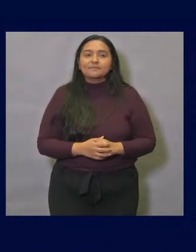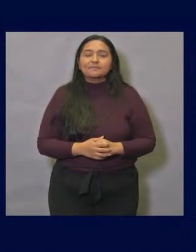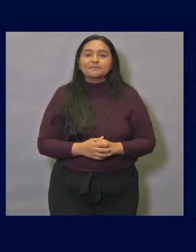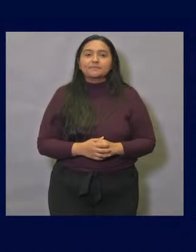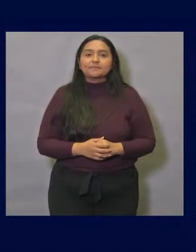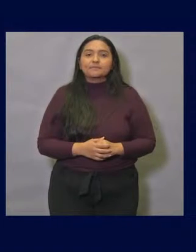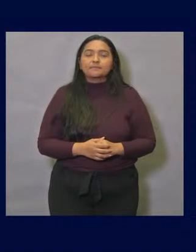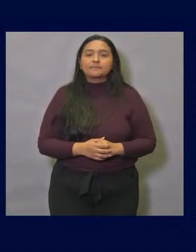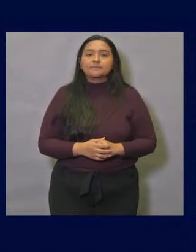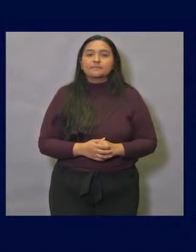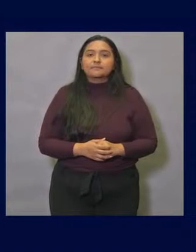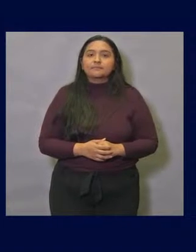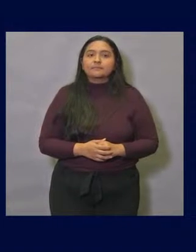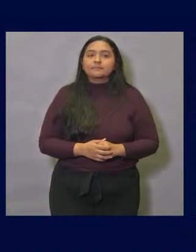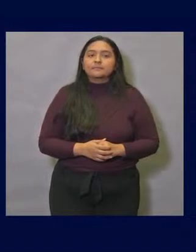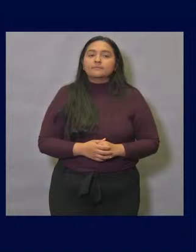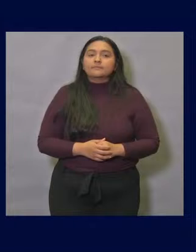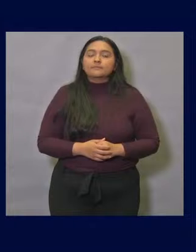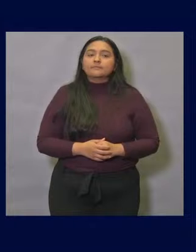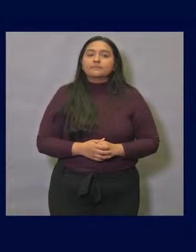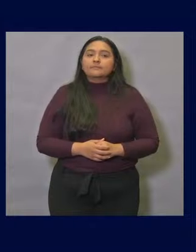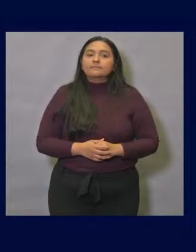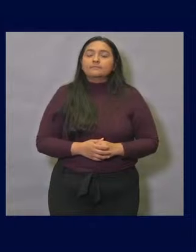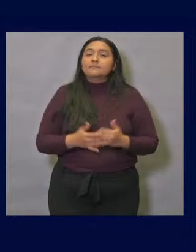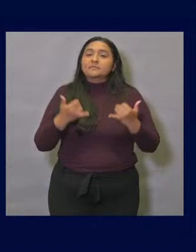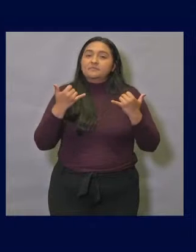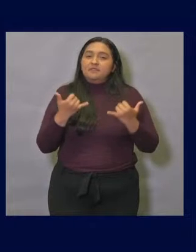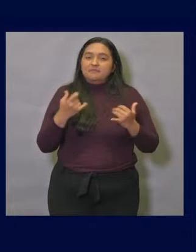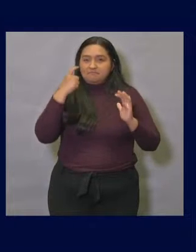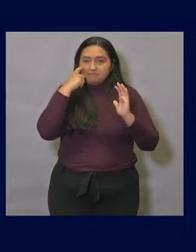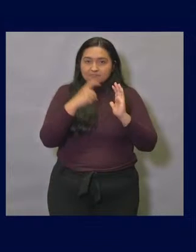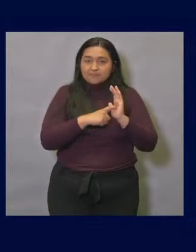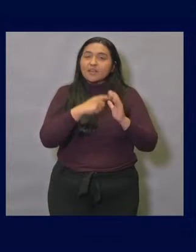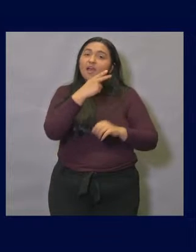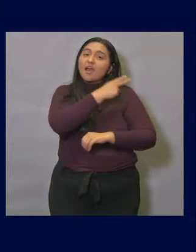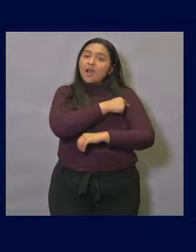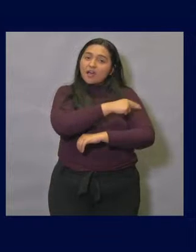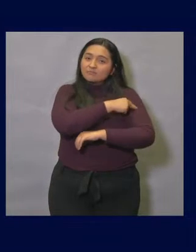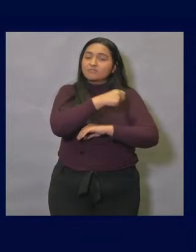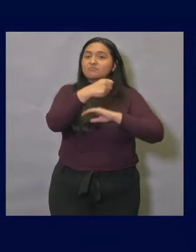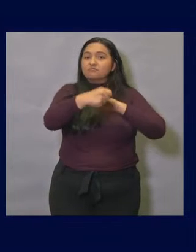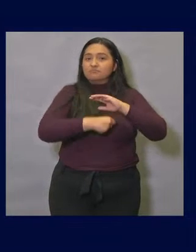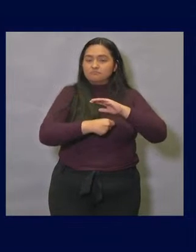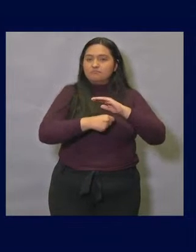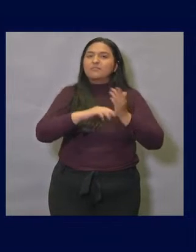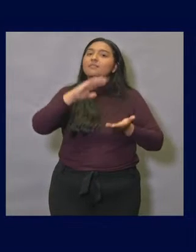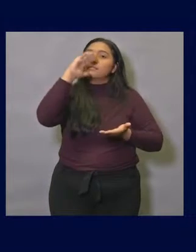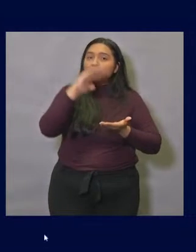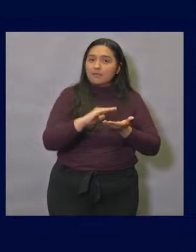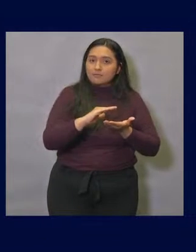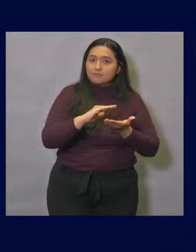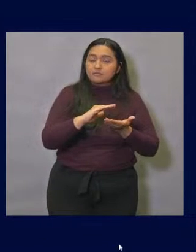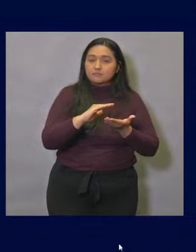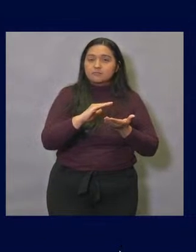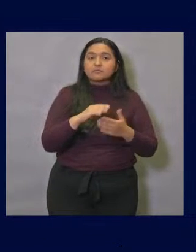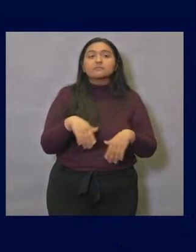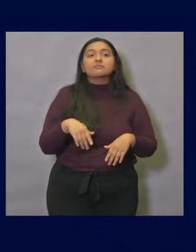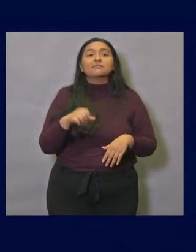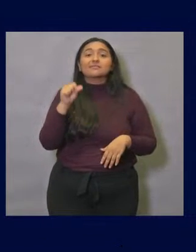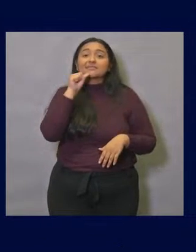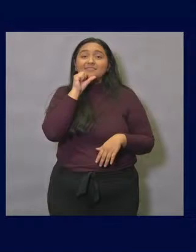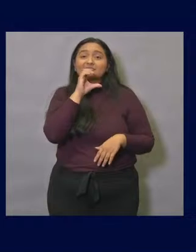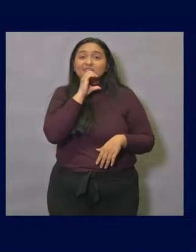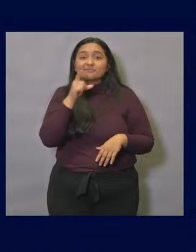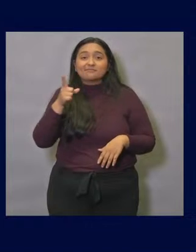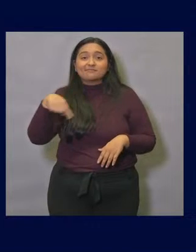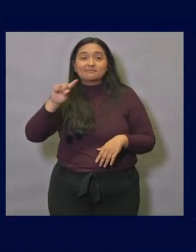Debido a que ahora se hospitaliza a menos personas mayores infectadas por COVID-19, las personas mayores representan una